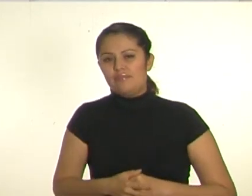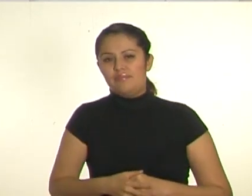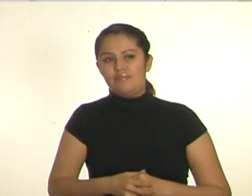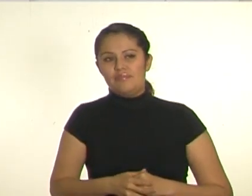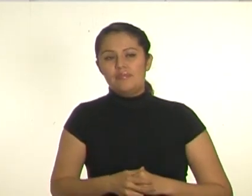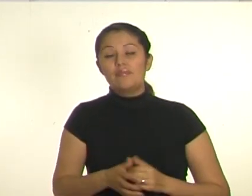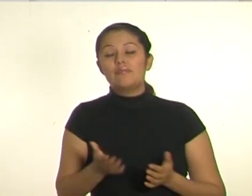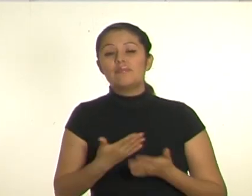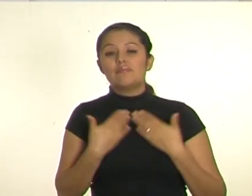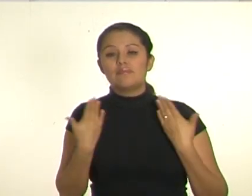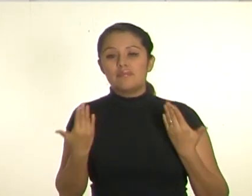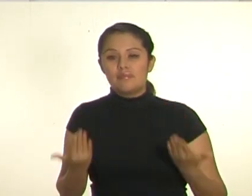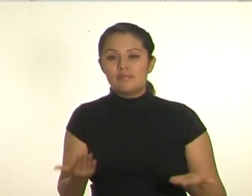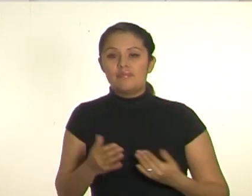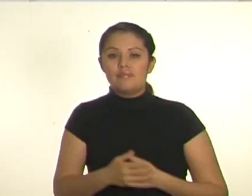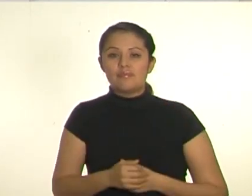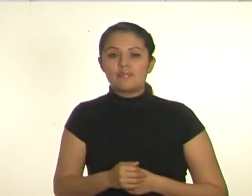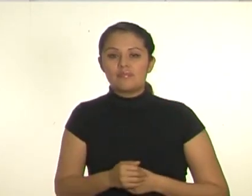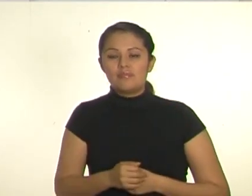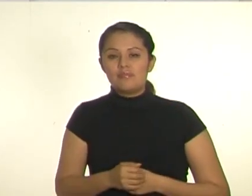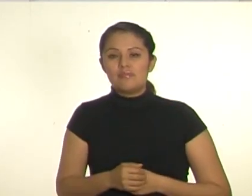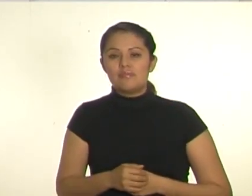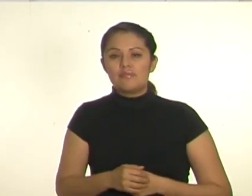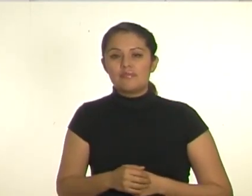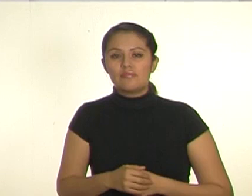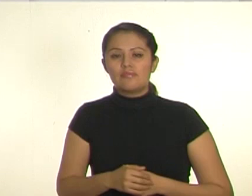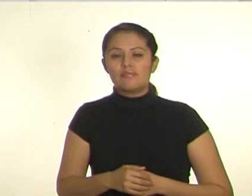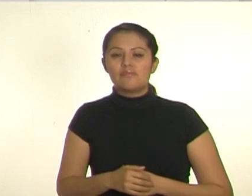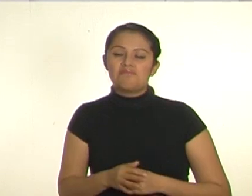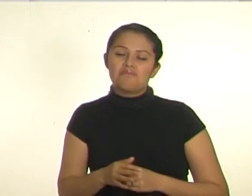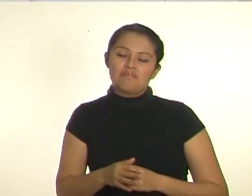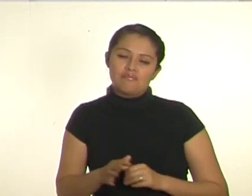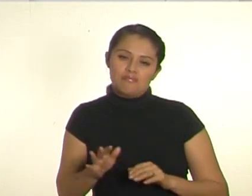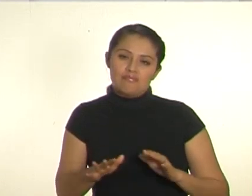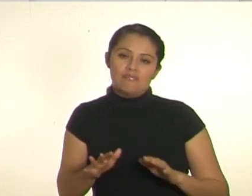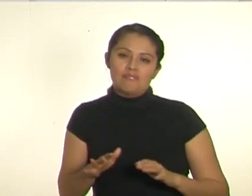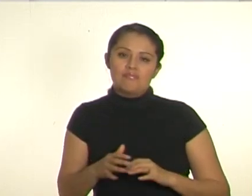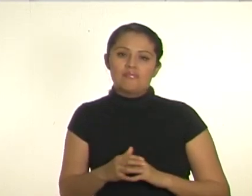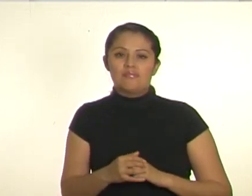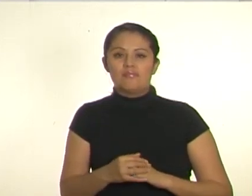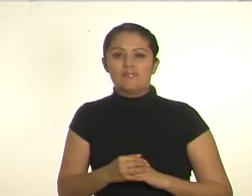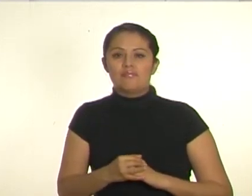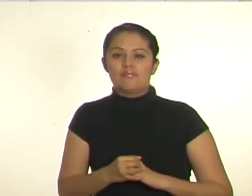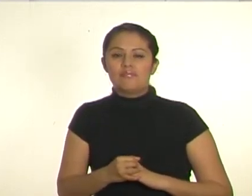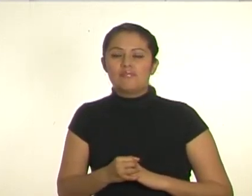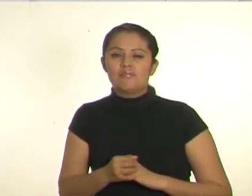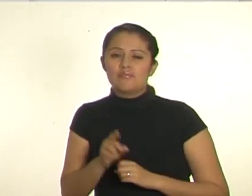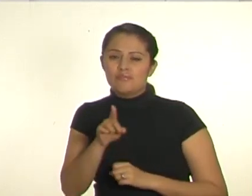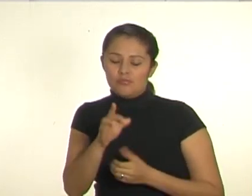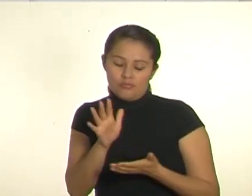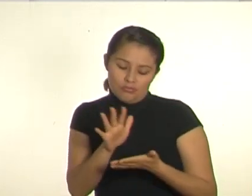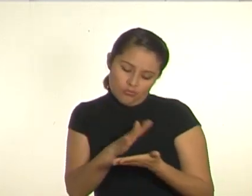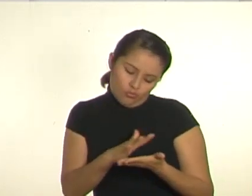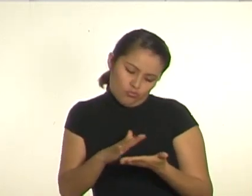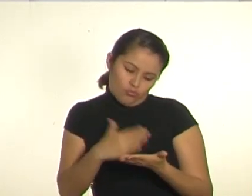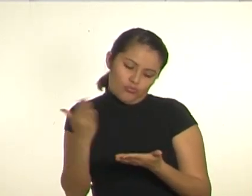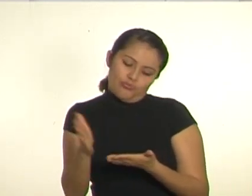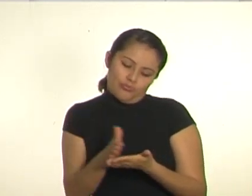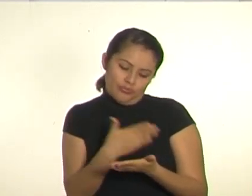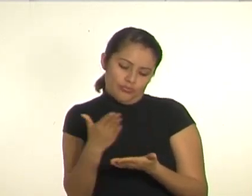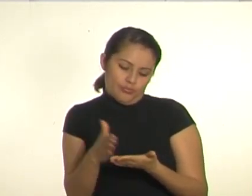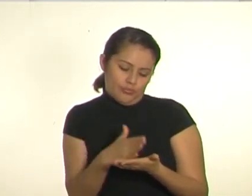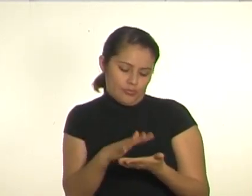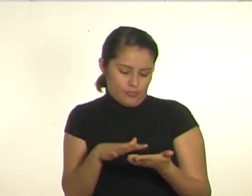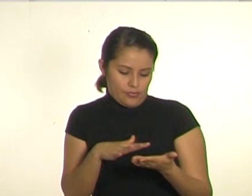Bien, ahora, en un momento del texto, tú vas a poder encontrar la utilización de